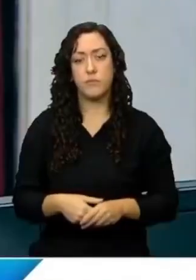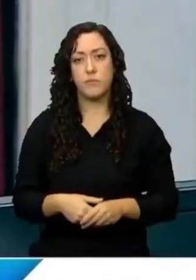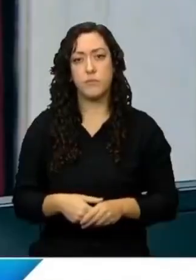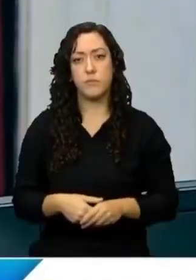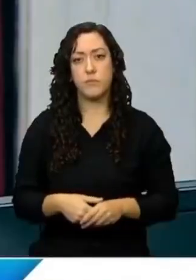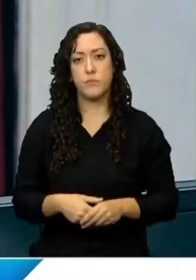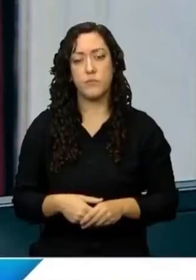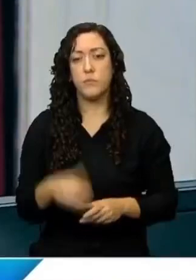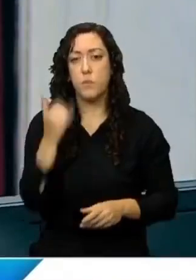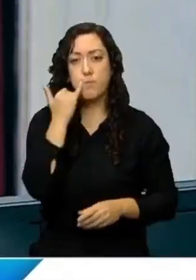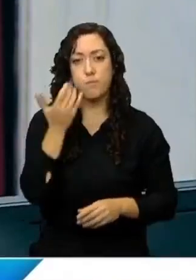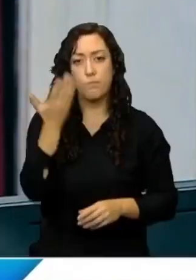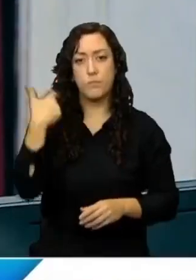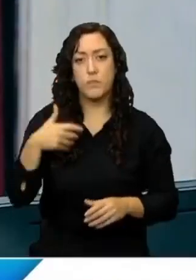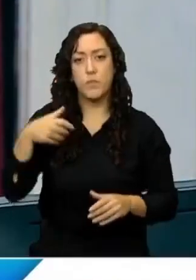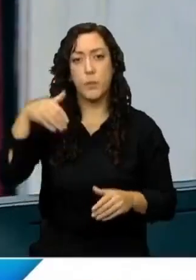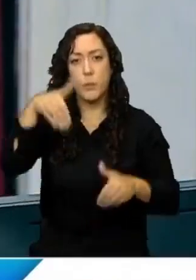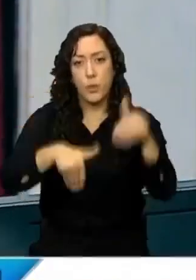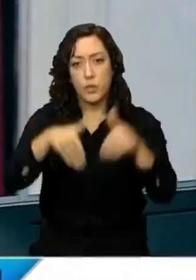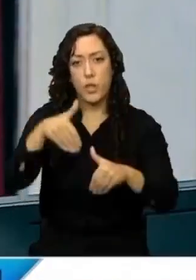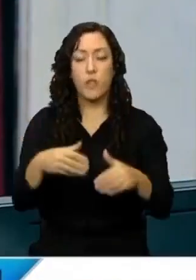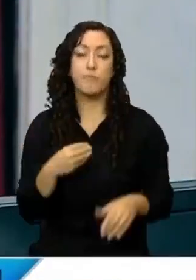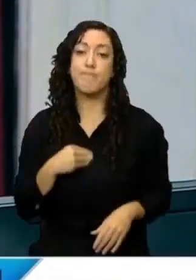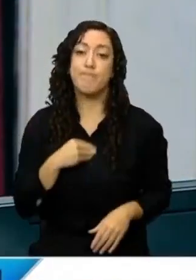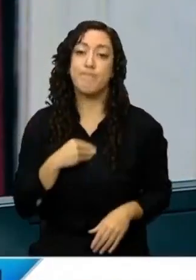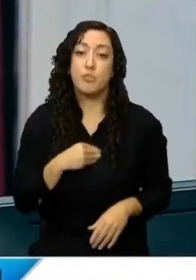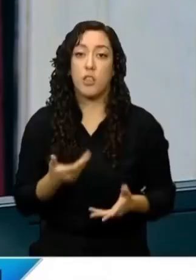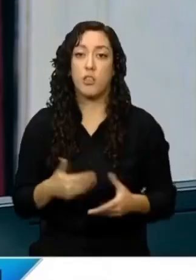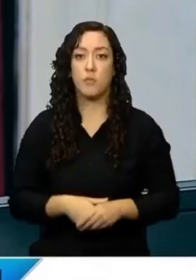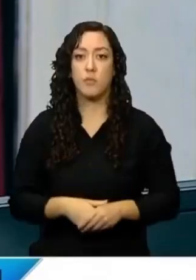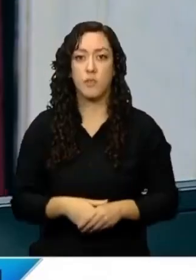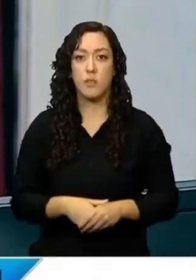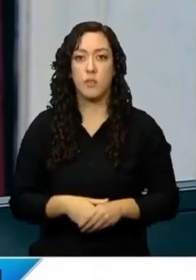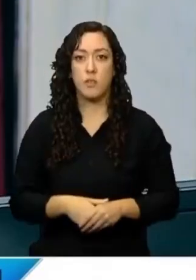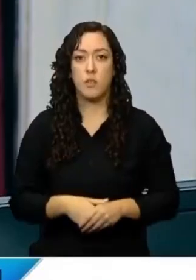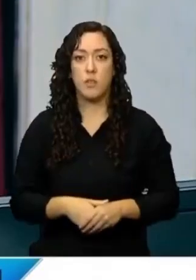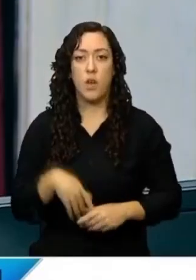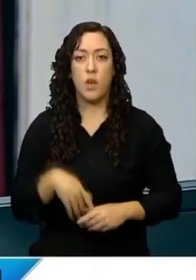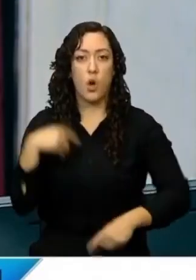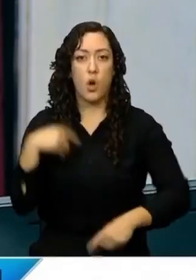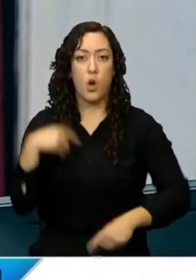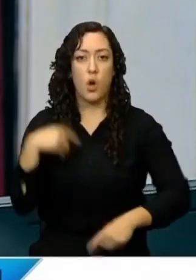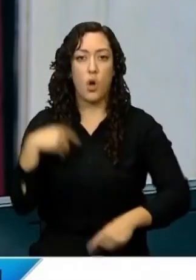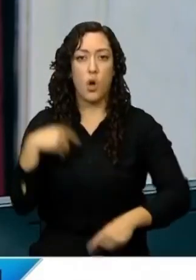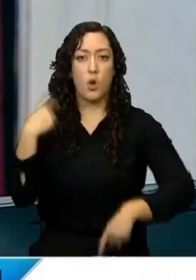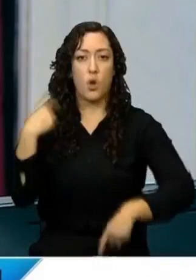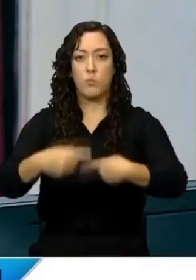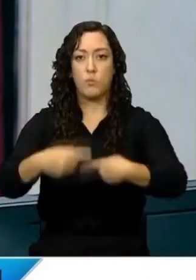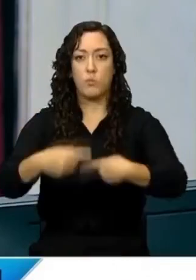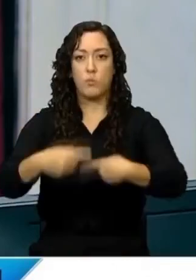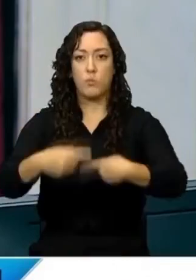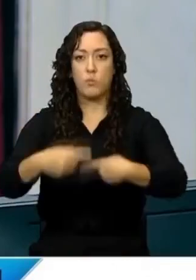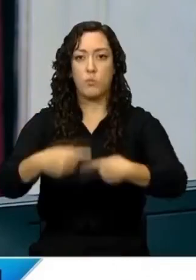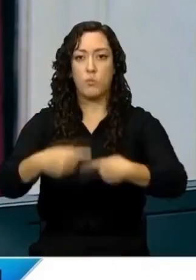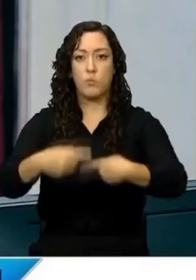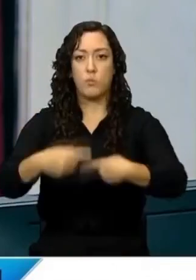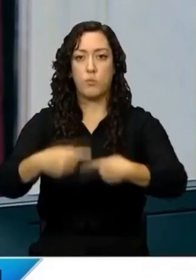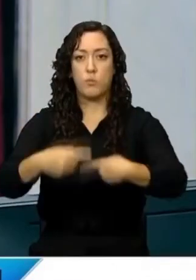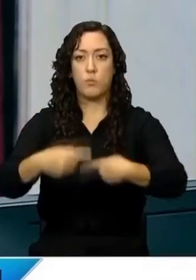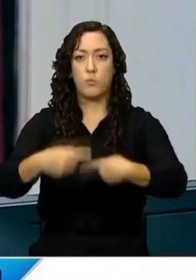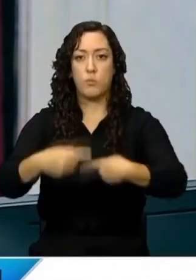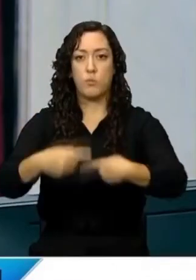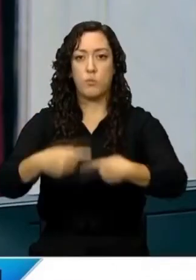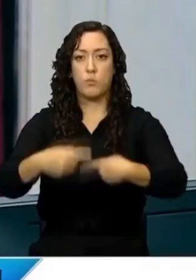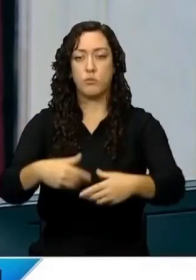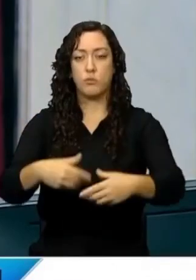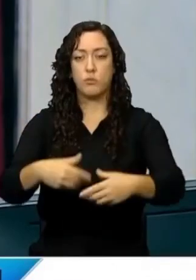Sí. Ya se ha votado, diputado. Claro, lo siento. No lo van a cambiar ahora. Vamos a continuar. Pero ellos lo hacen con porque... las cuestiones de privilegio acordadas.